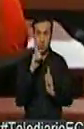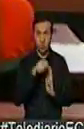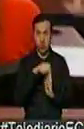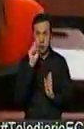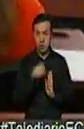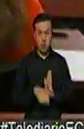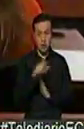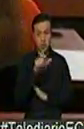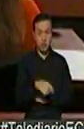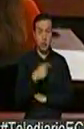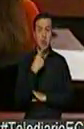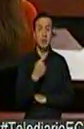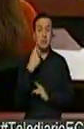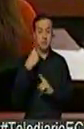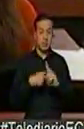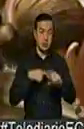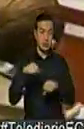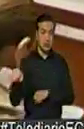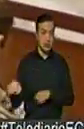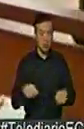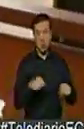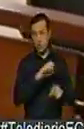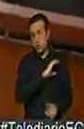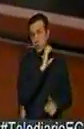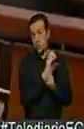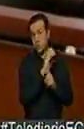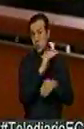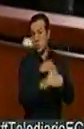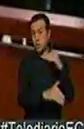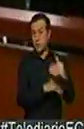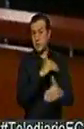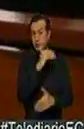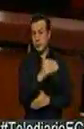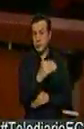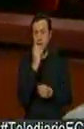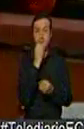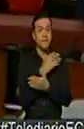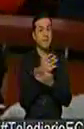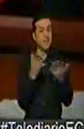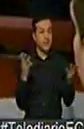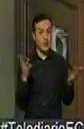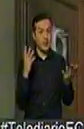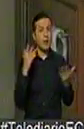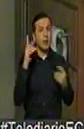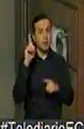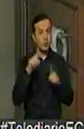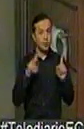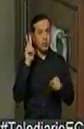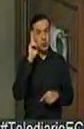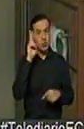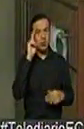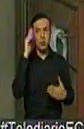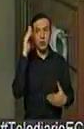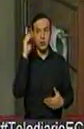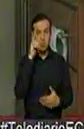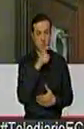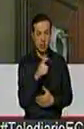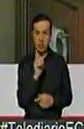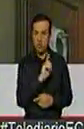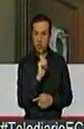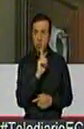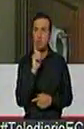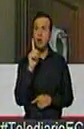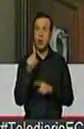llevaba su defensa en mayo de este año cuestionó los procesos en su contra. A su criterio eran políticos. De parte de la fiscalía no, pero de parte